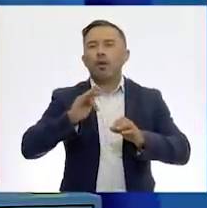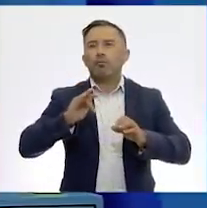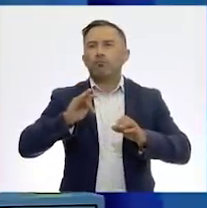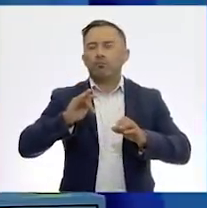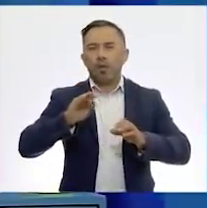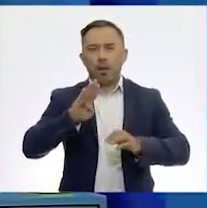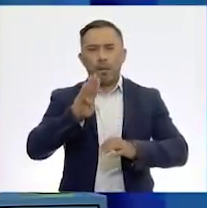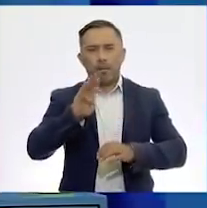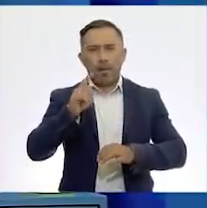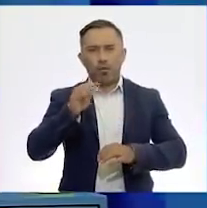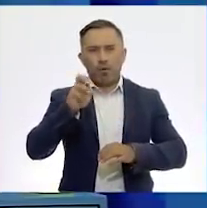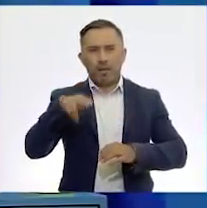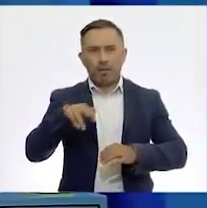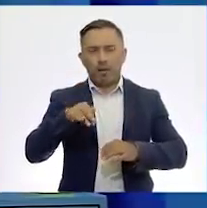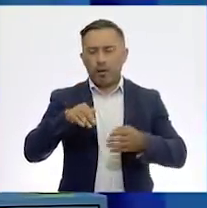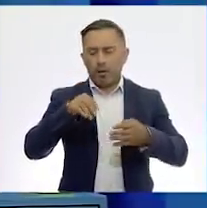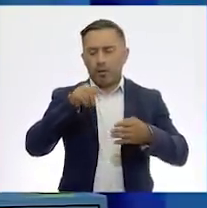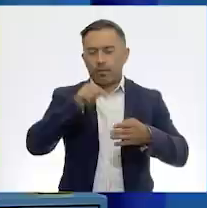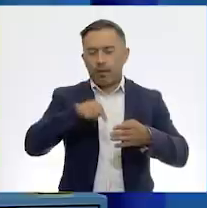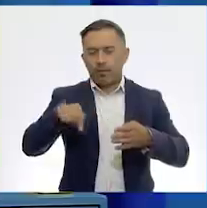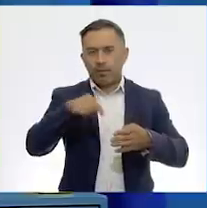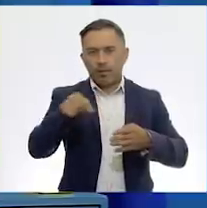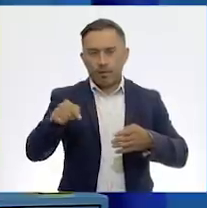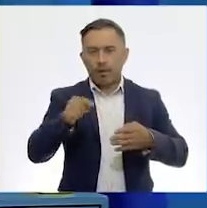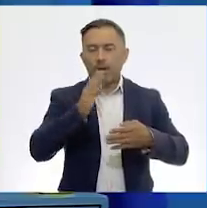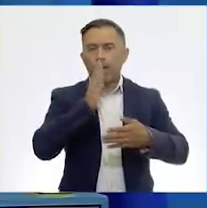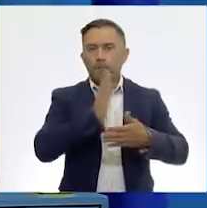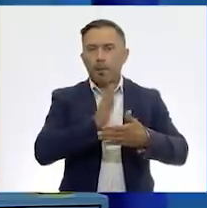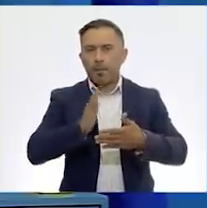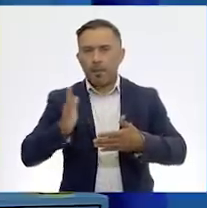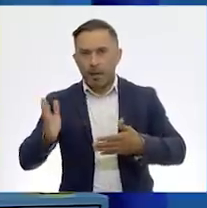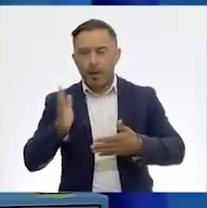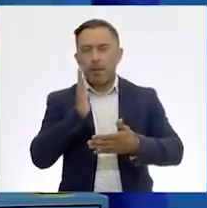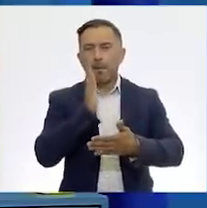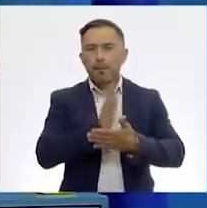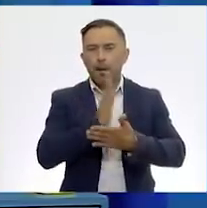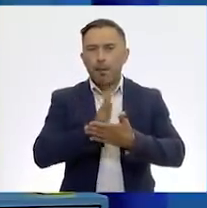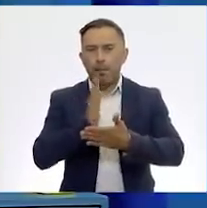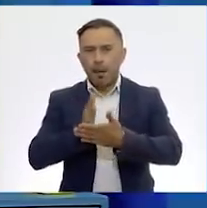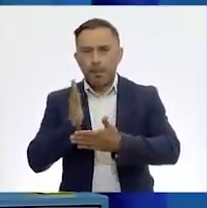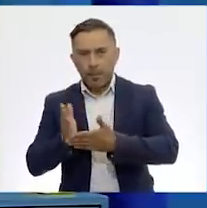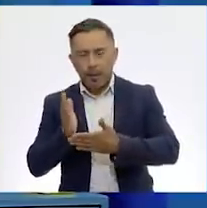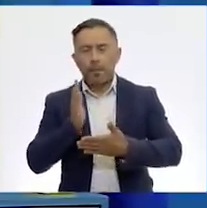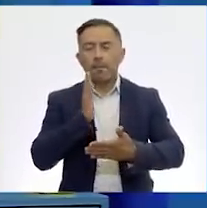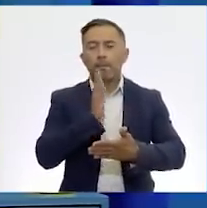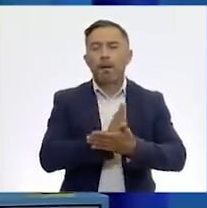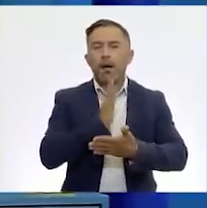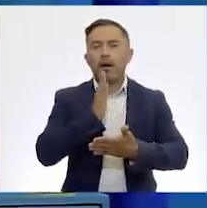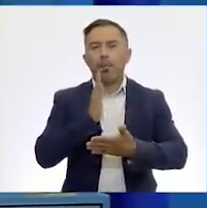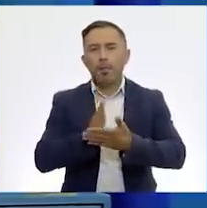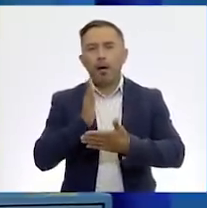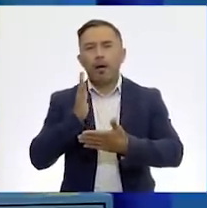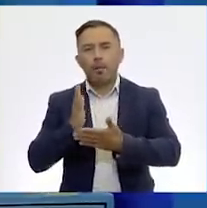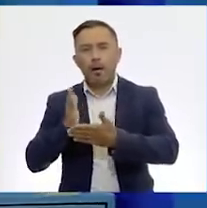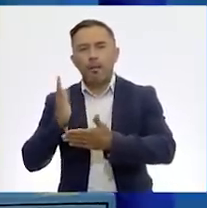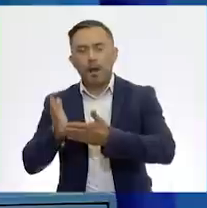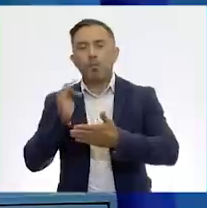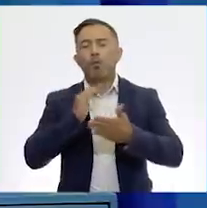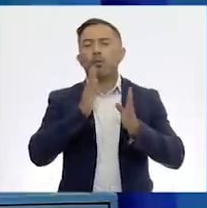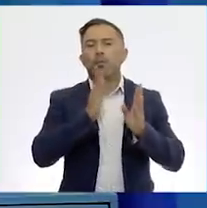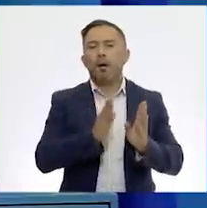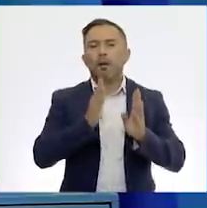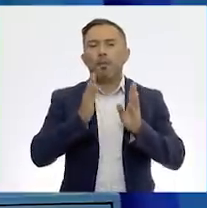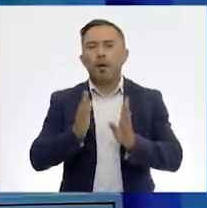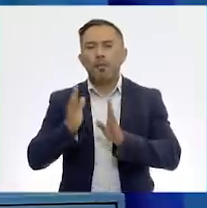de Beethoven, de ta, ta, ta, tan, ta, ta, ta, tan. Entonces, el ritmo en la arquitectura va muy ligado al ritmo en la